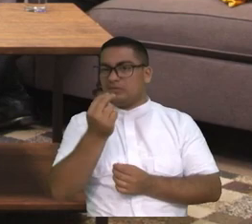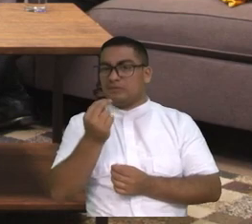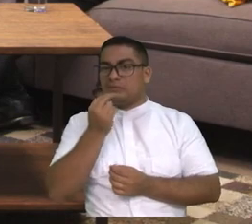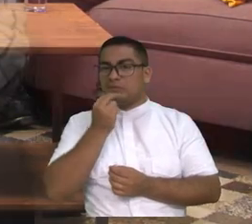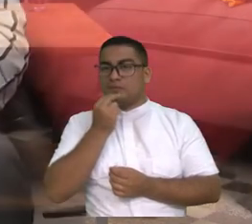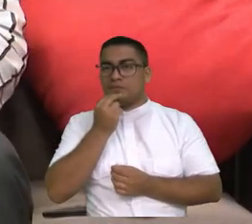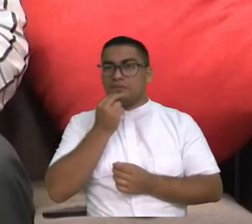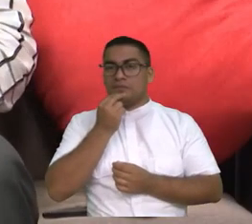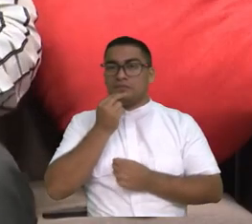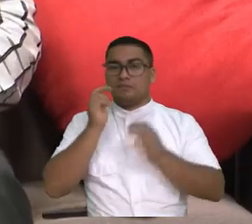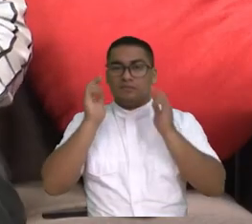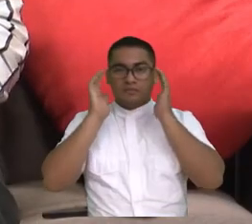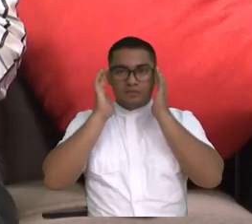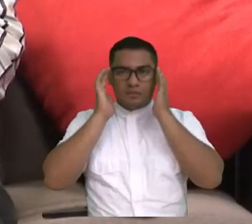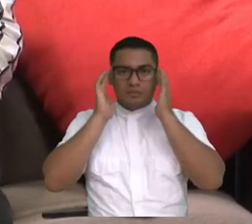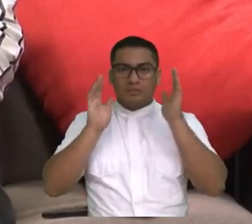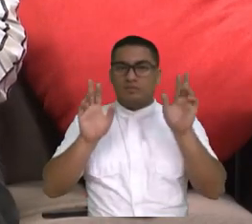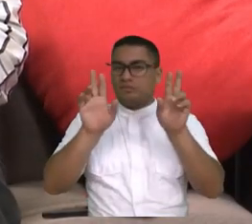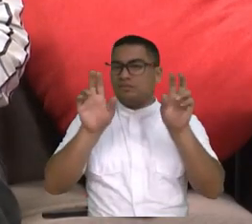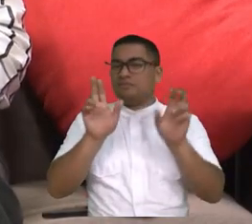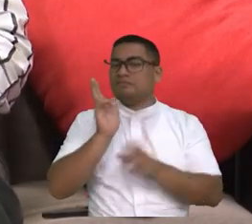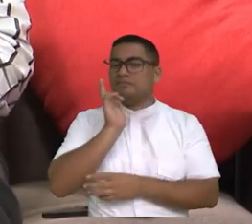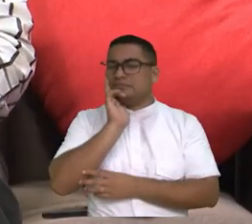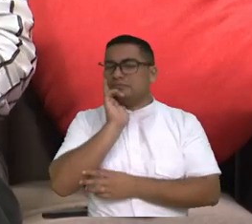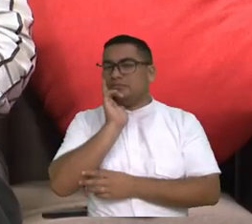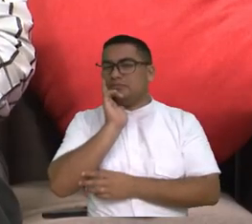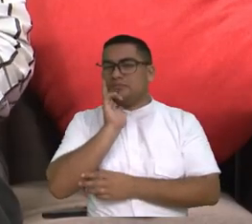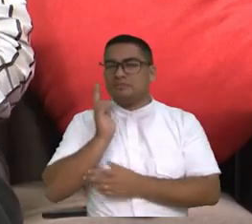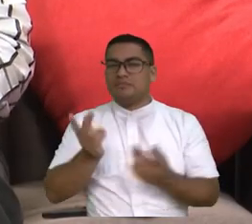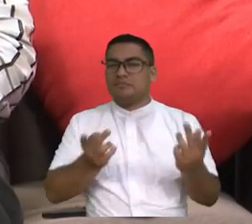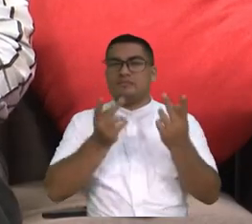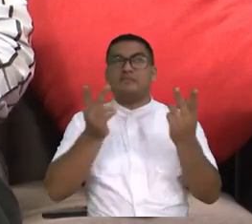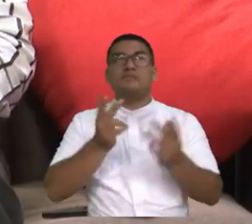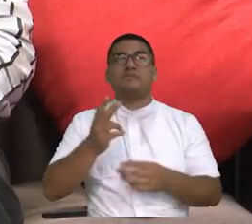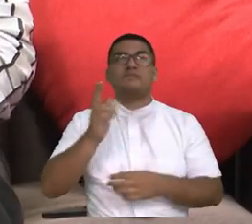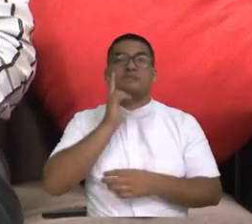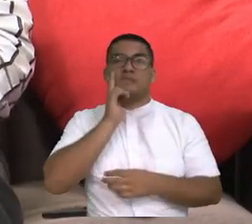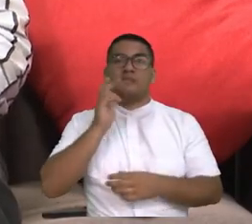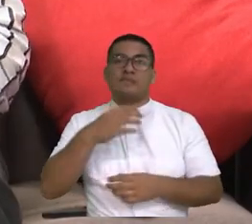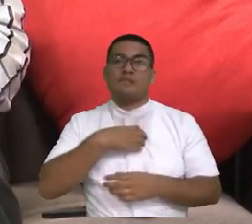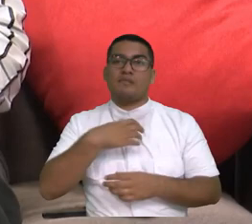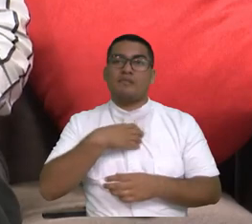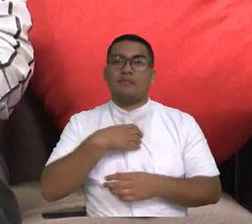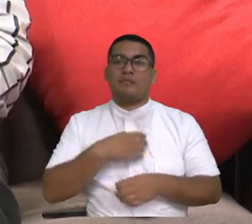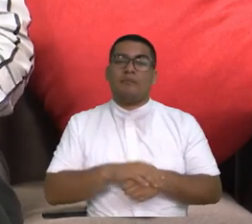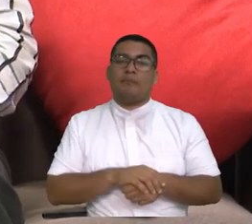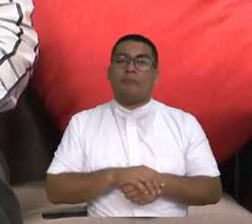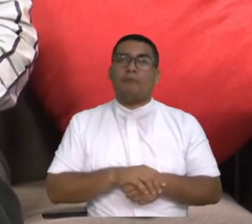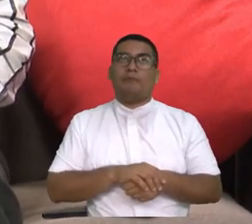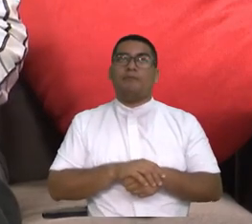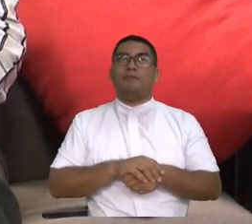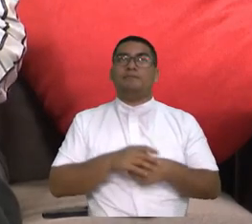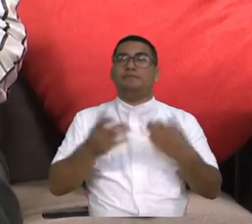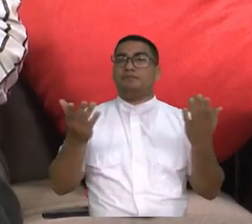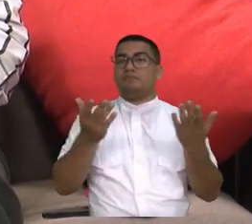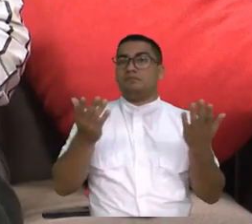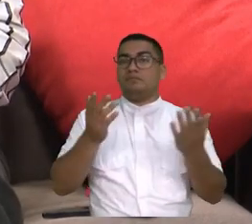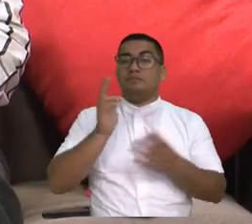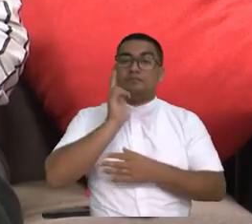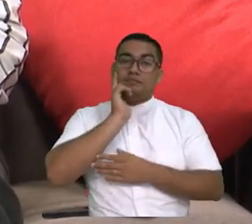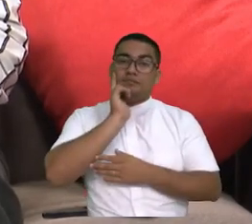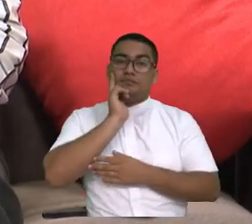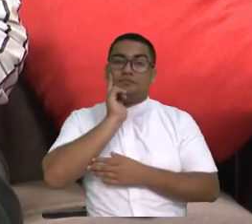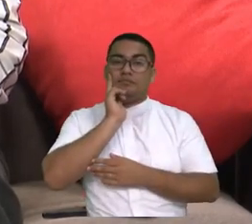sus conocimientos sobre este tema y sobre la vida y obra de Rubén. Ubicándonos en ese contexto de Rubén Darío,